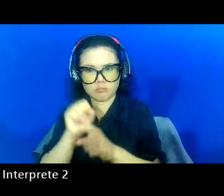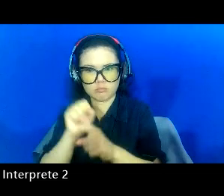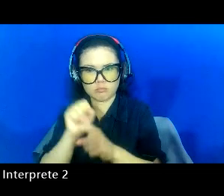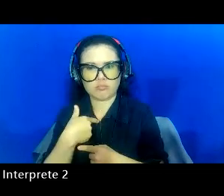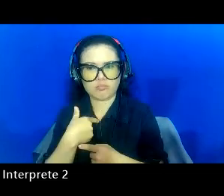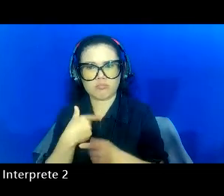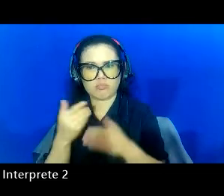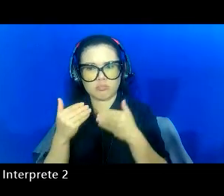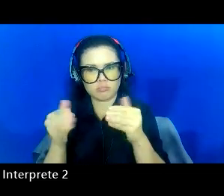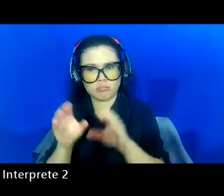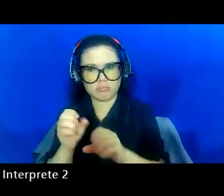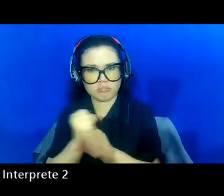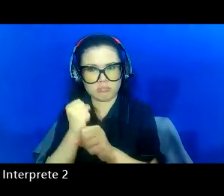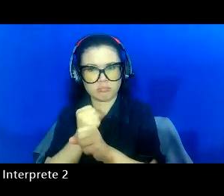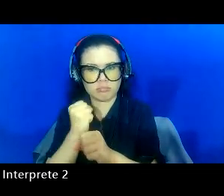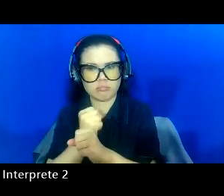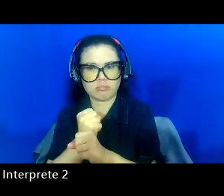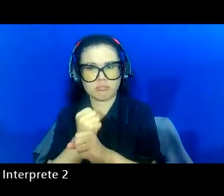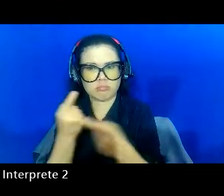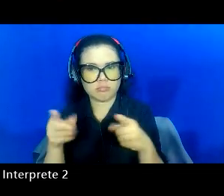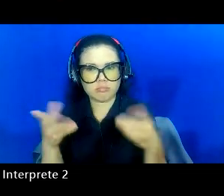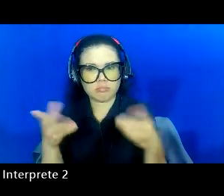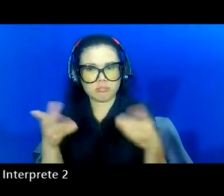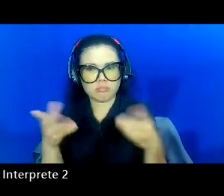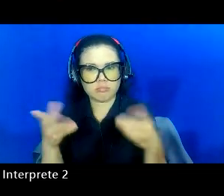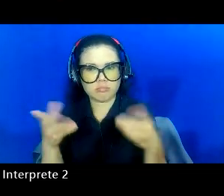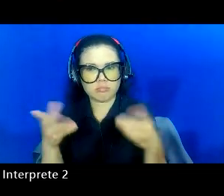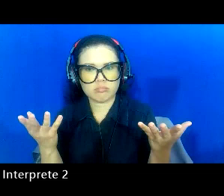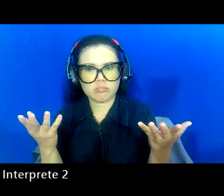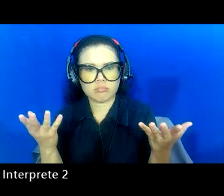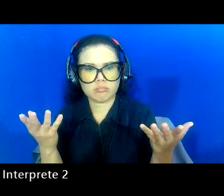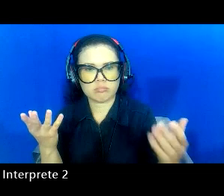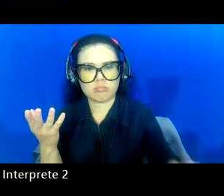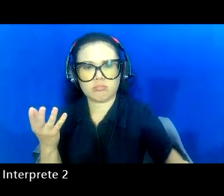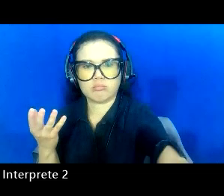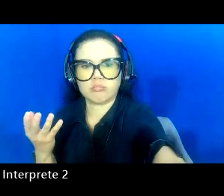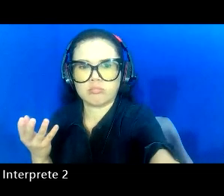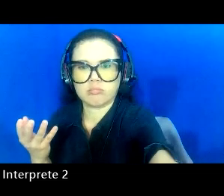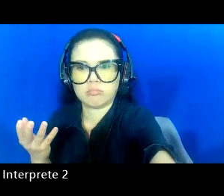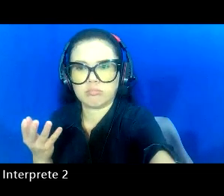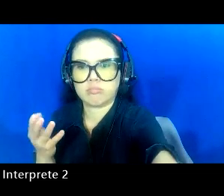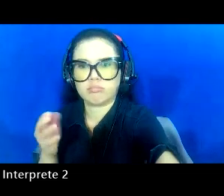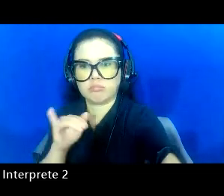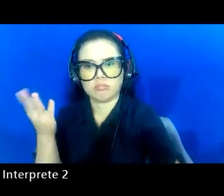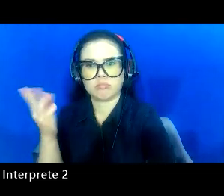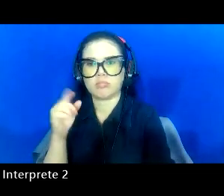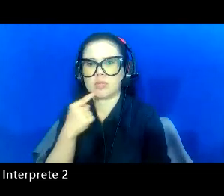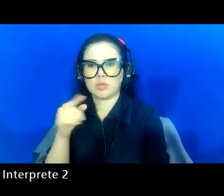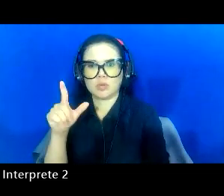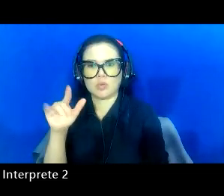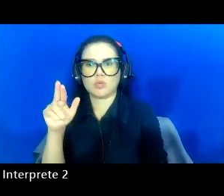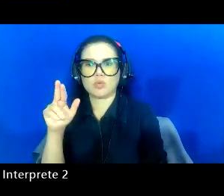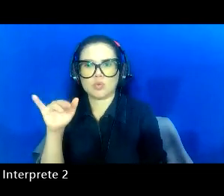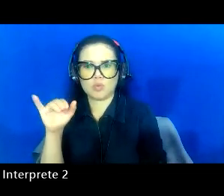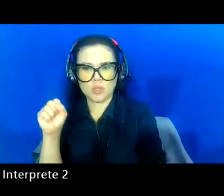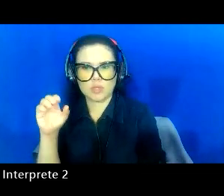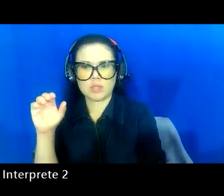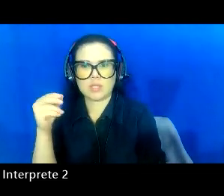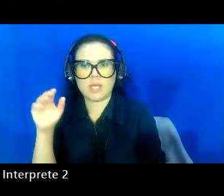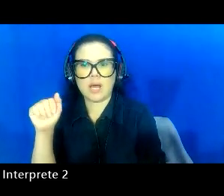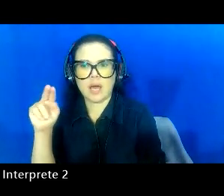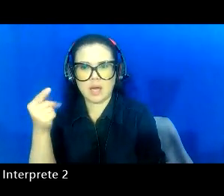es que lo que trae Alexander. Eso mismo es el adulto mayor. Ahora yo estoy en